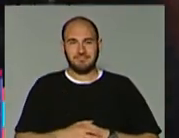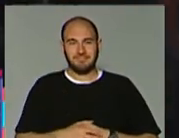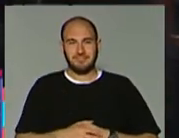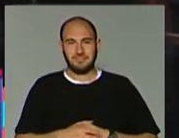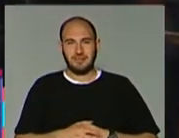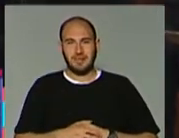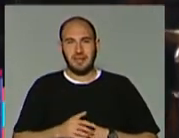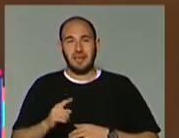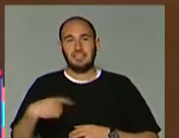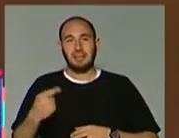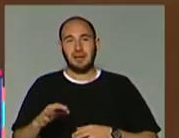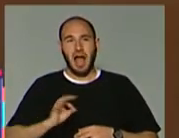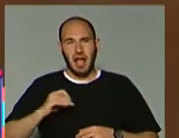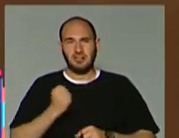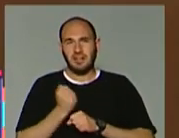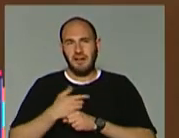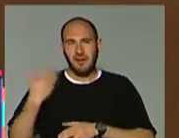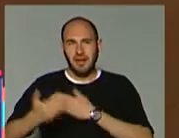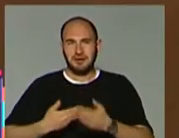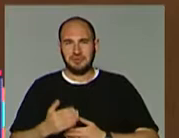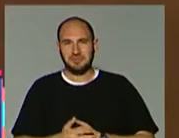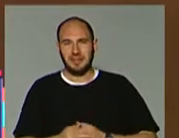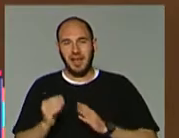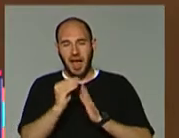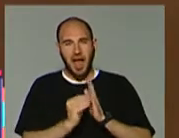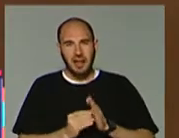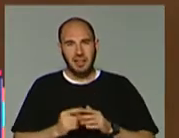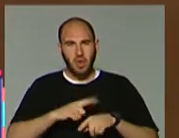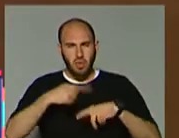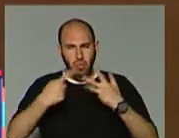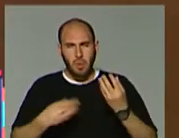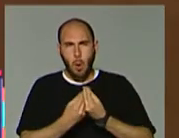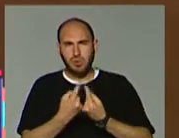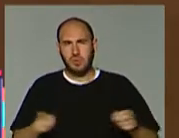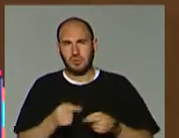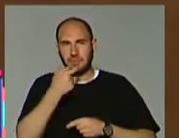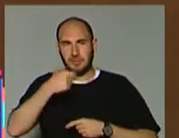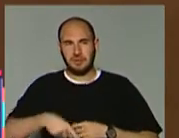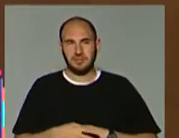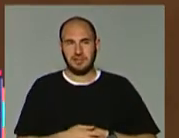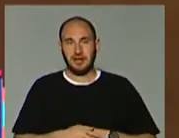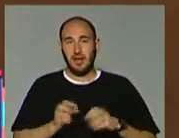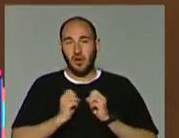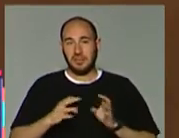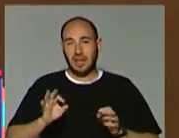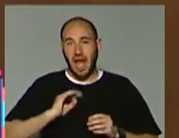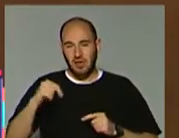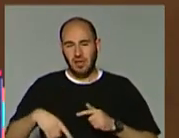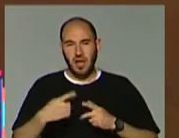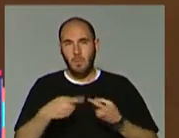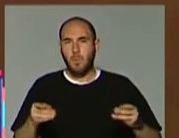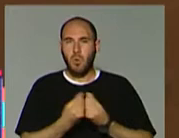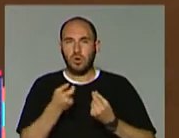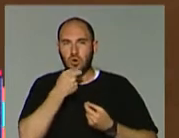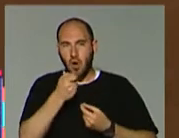Siempre fue un año de muchísimo trabajo, una agenda bastante apretada de conciertos aquí en Mendoza. Empezamos el año con varios sinfónicos